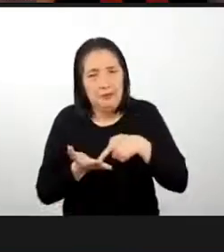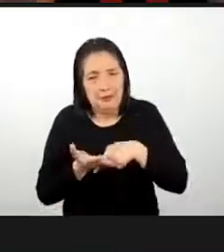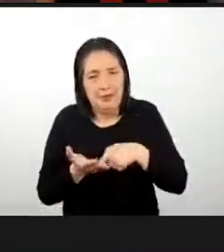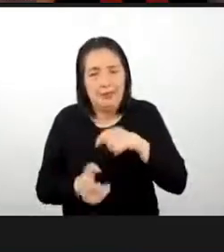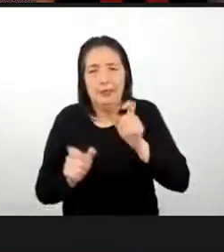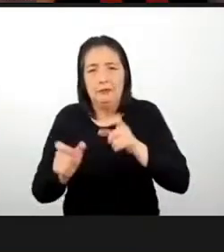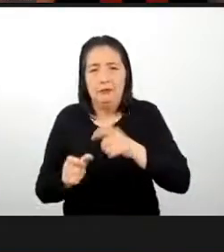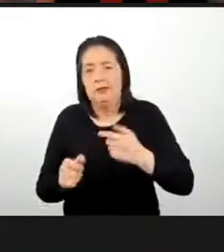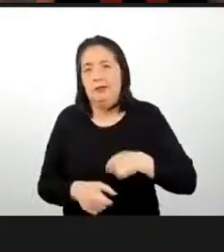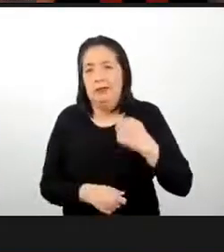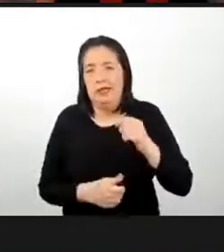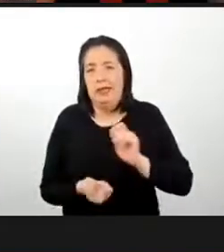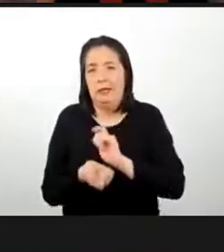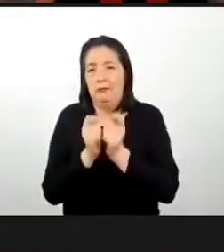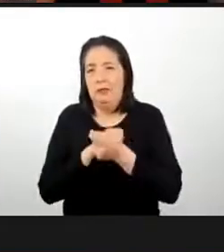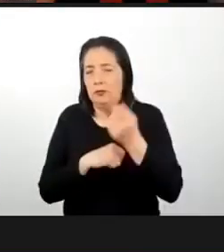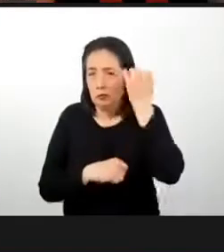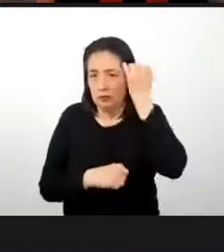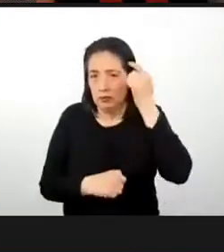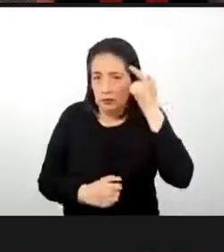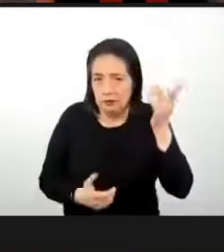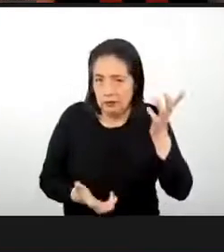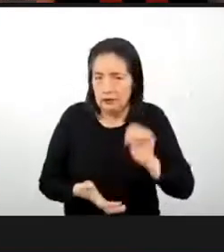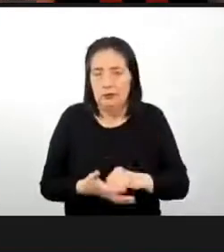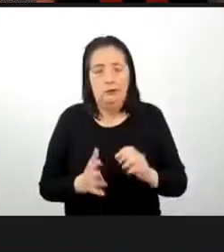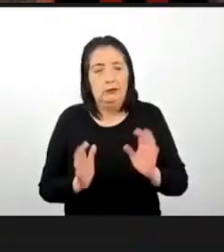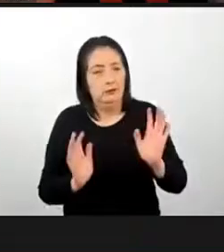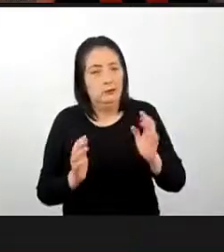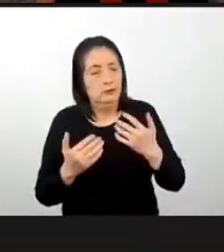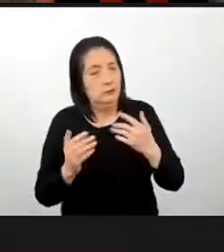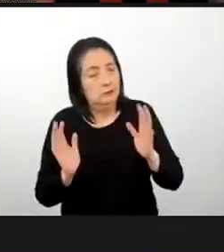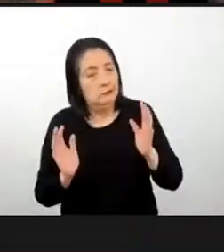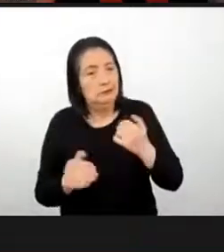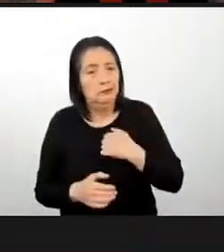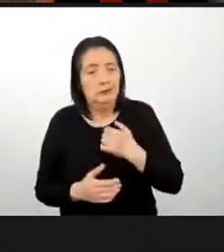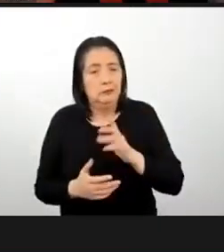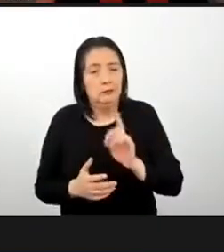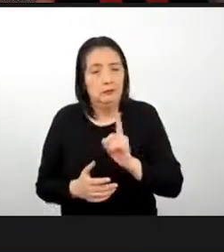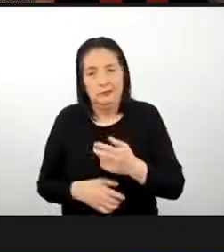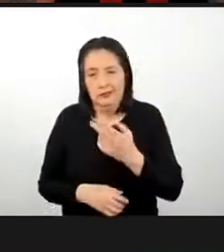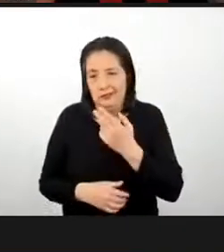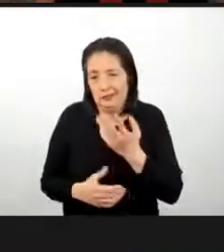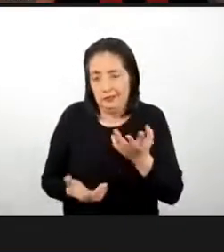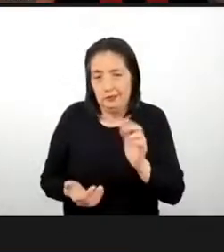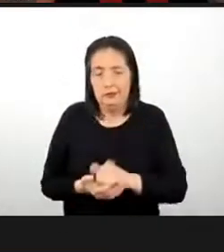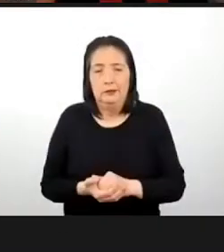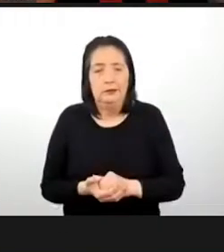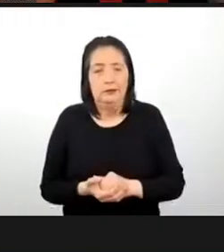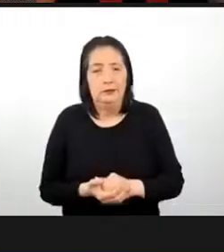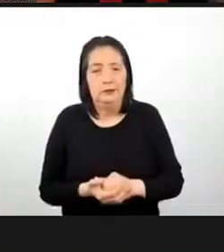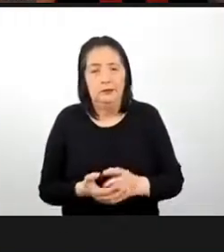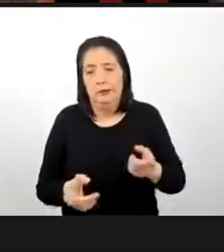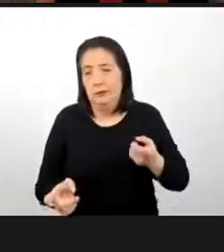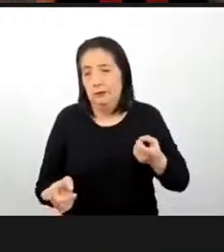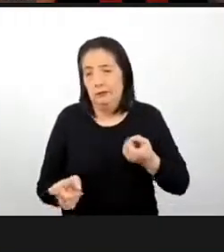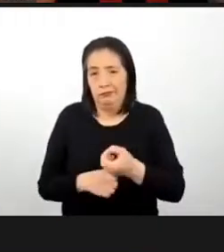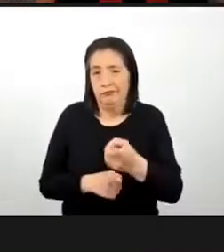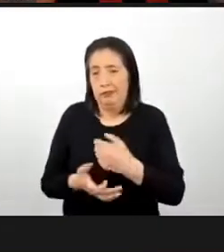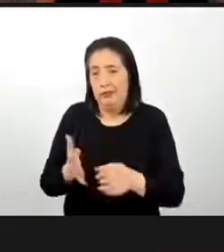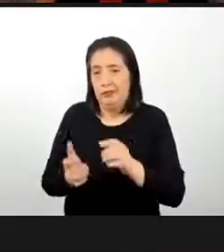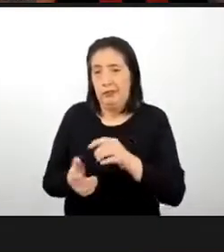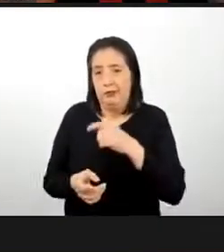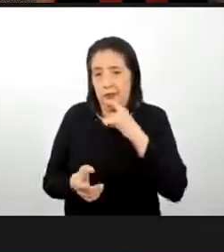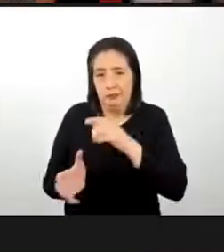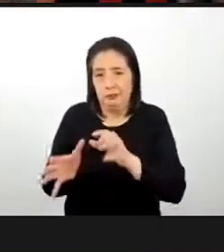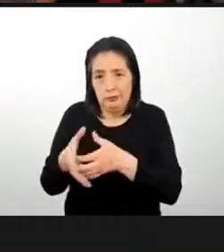mentalidad. A mí me hace mucha gracia el tema de la... Bueno, gracia, lamentablemente no es gracioso, ¿no? El tema de la violencia de género, ¿no?